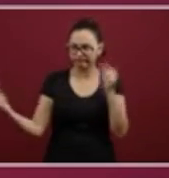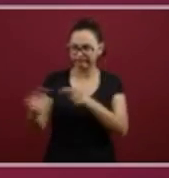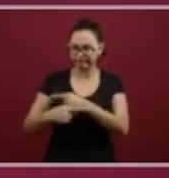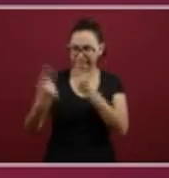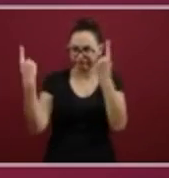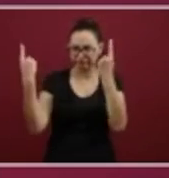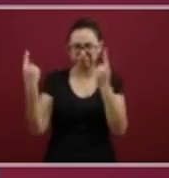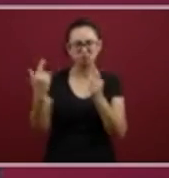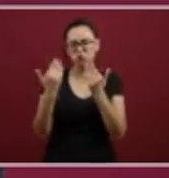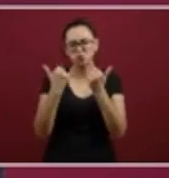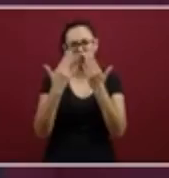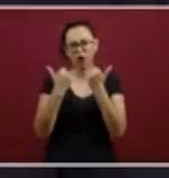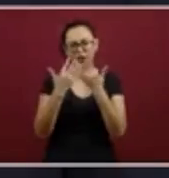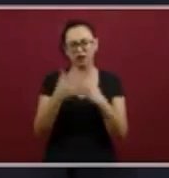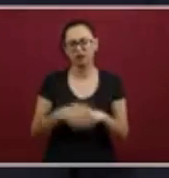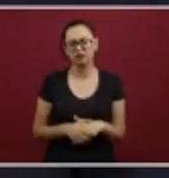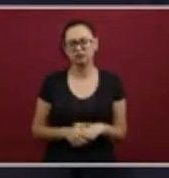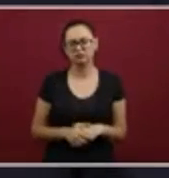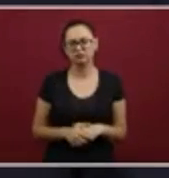porque